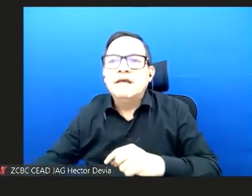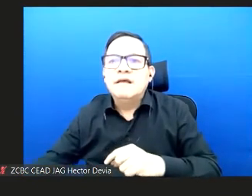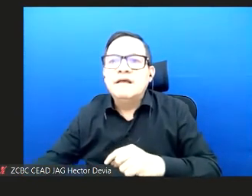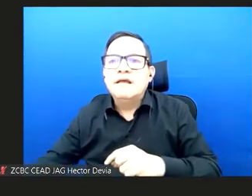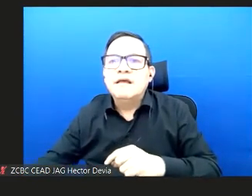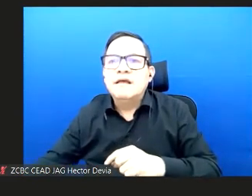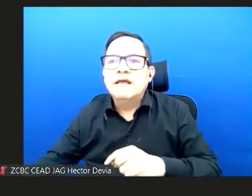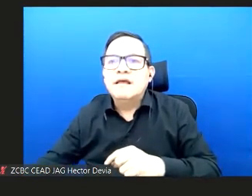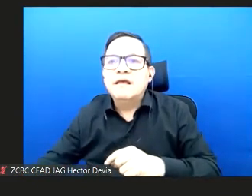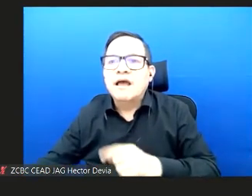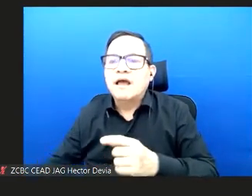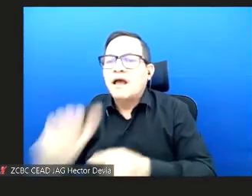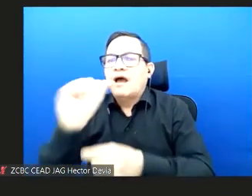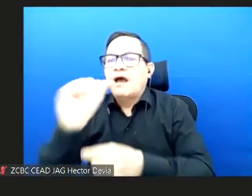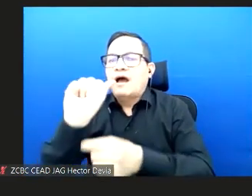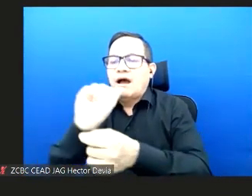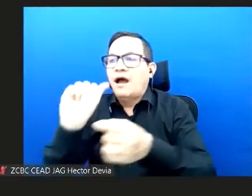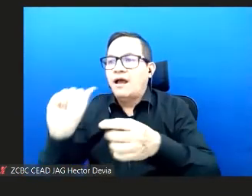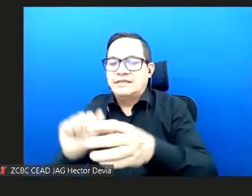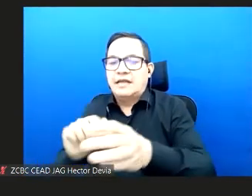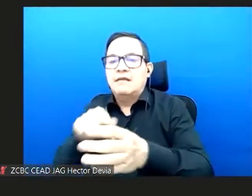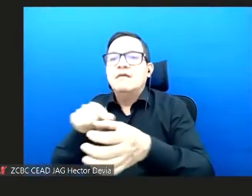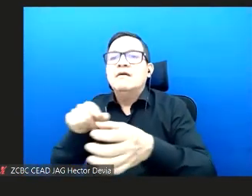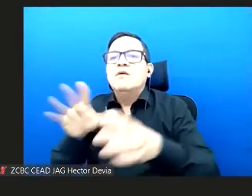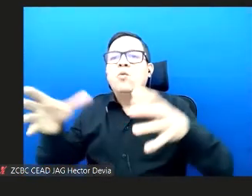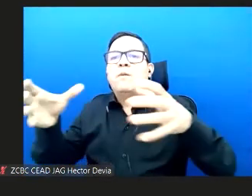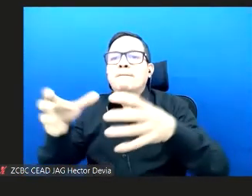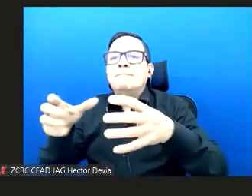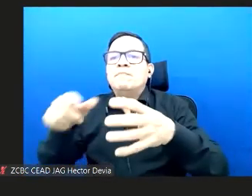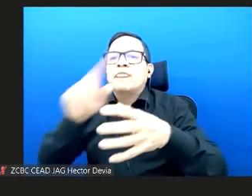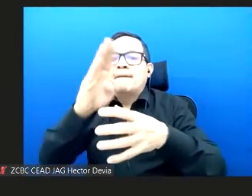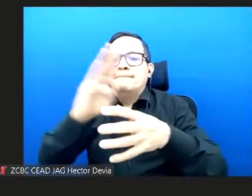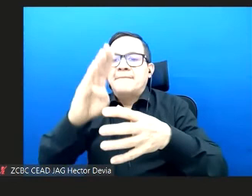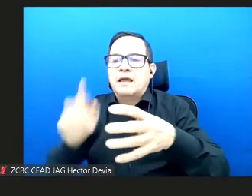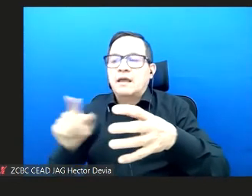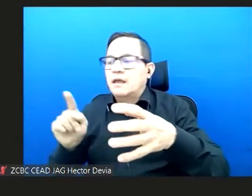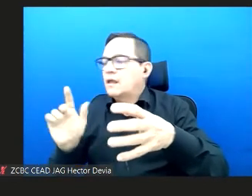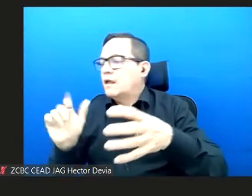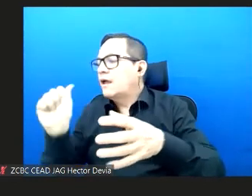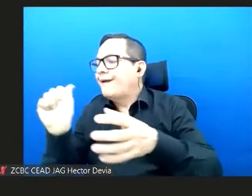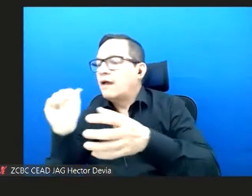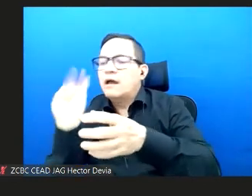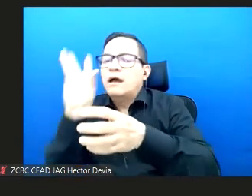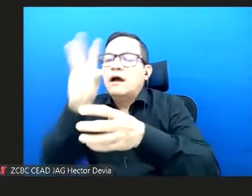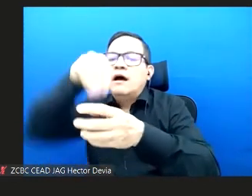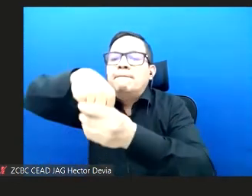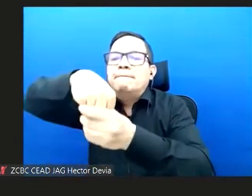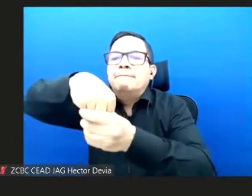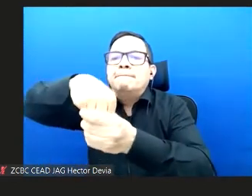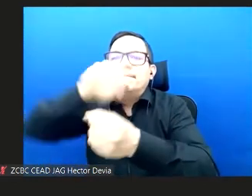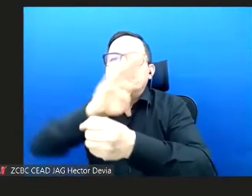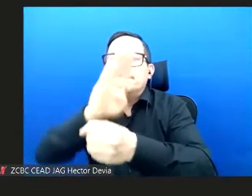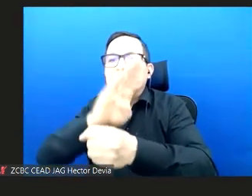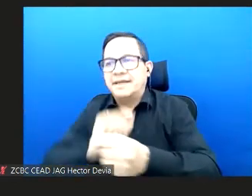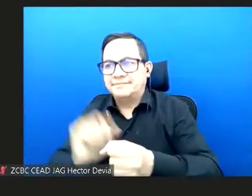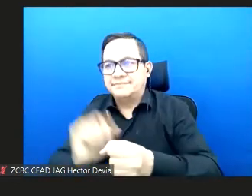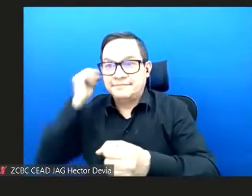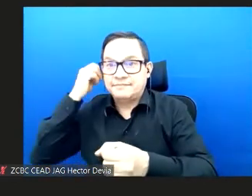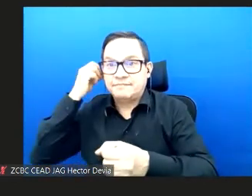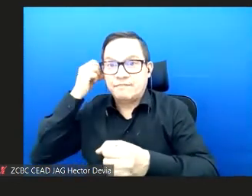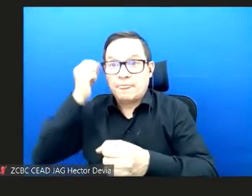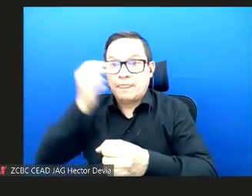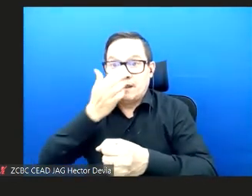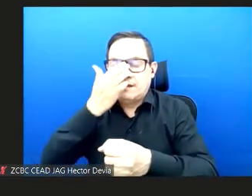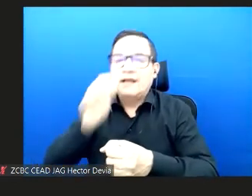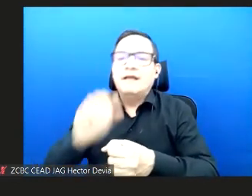Básicamente entonces estamos viendo el conjunto A que es A, E, I, O, ¿sí? Y B es A, E,